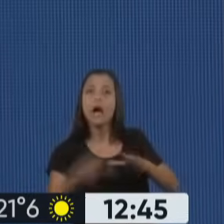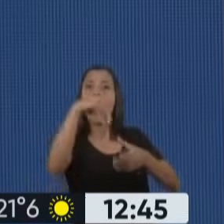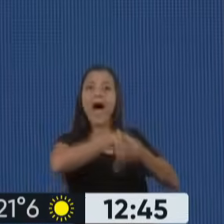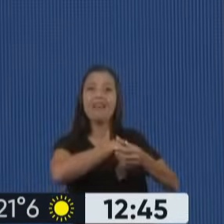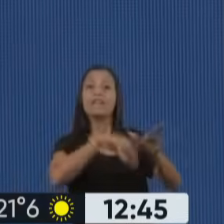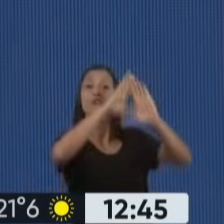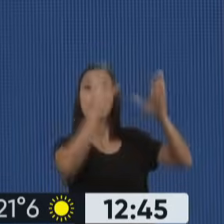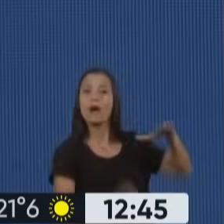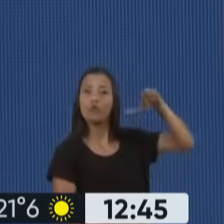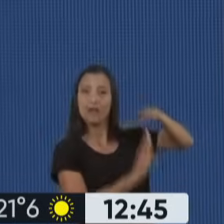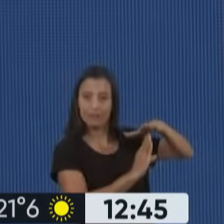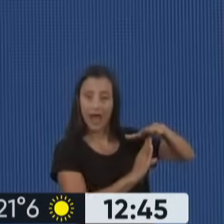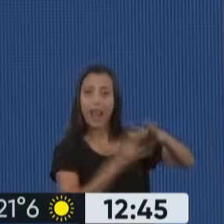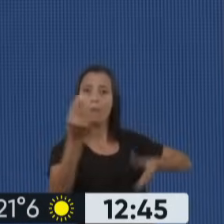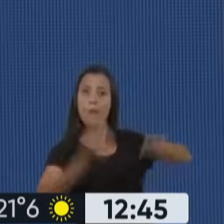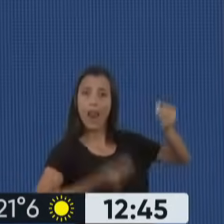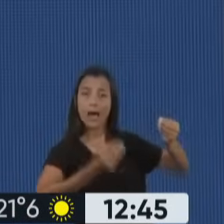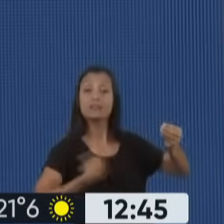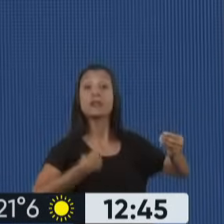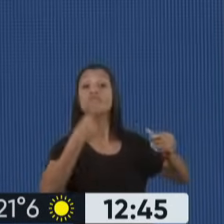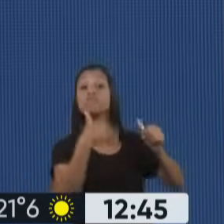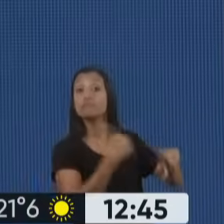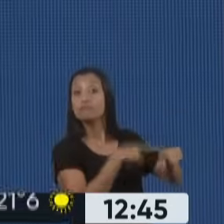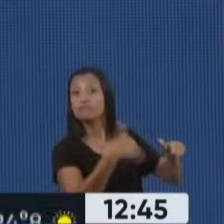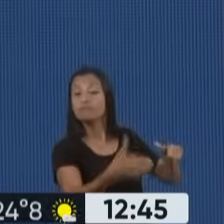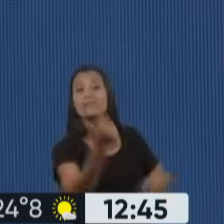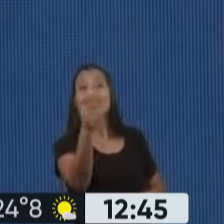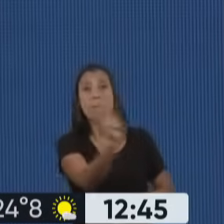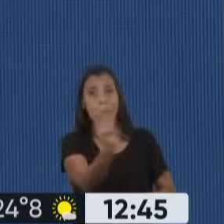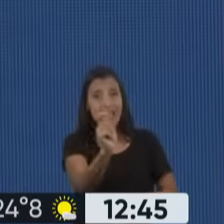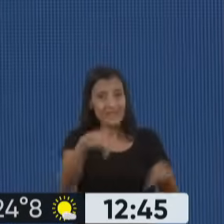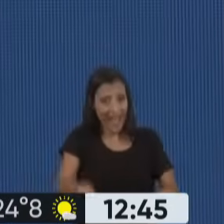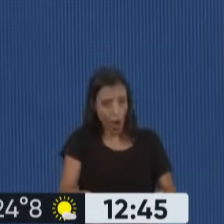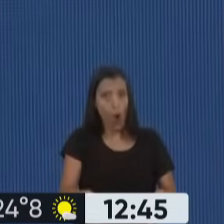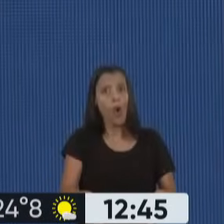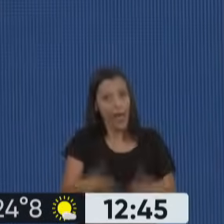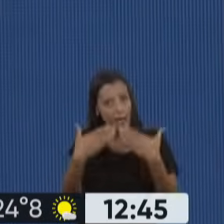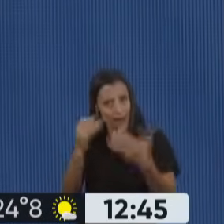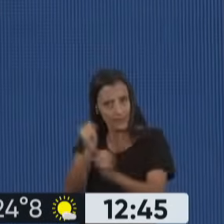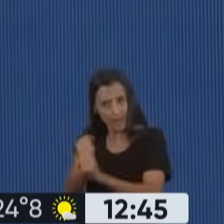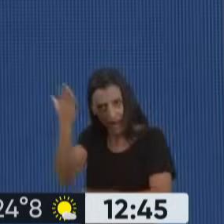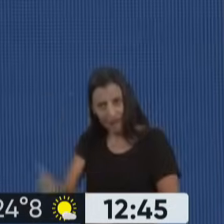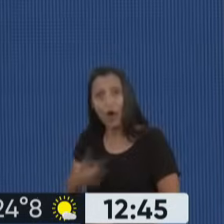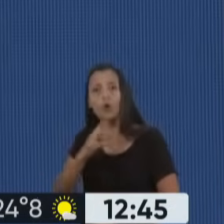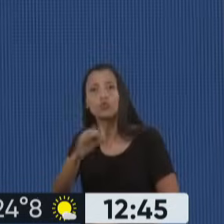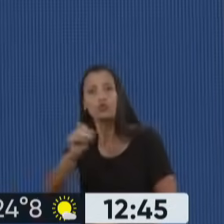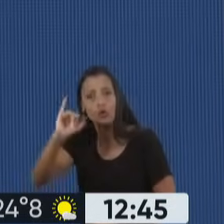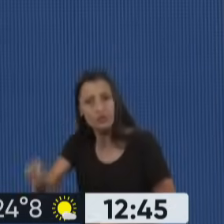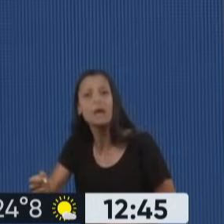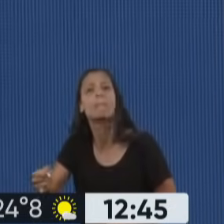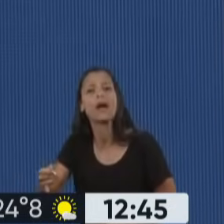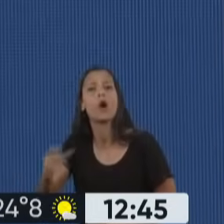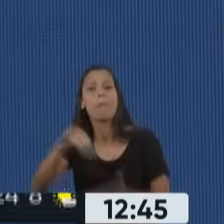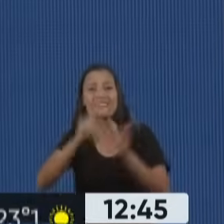Central, y en 6 meses, fruto ahora no solo del trabajo de Toto,